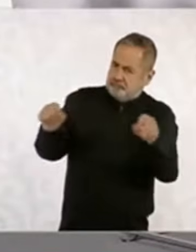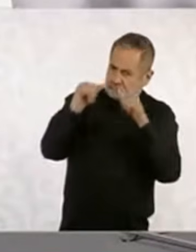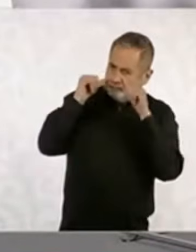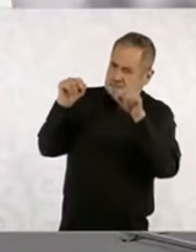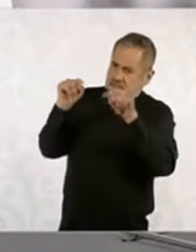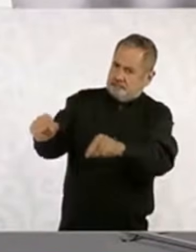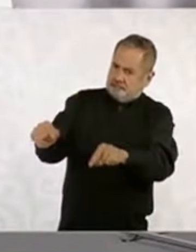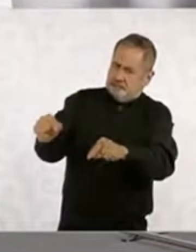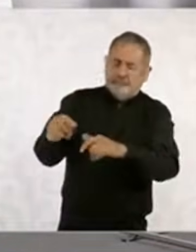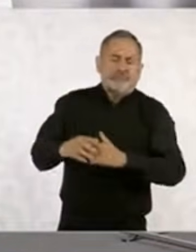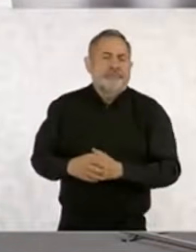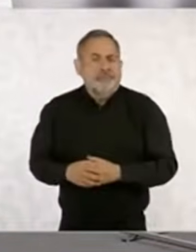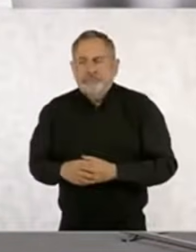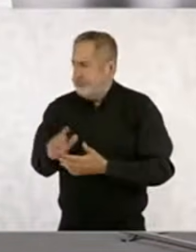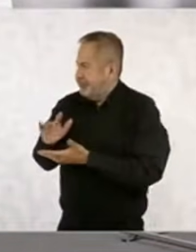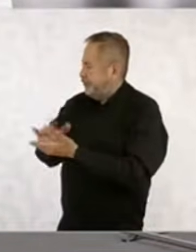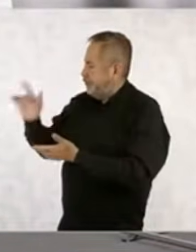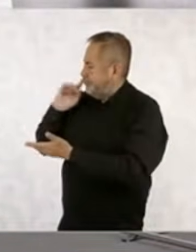apoyo.